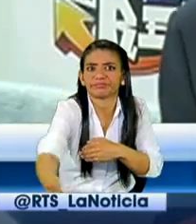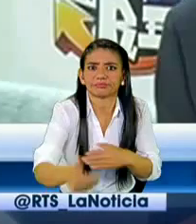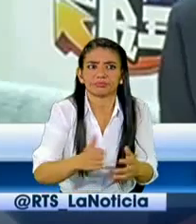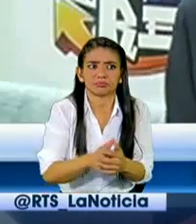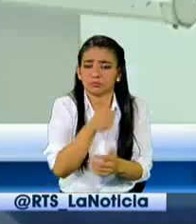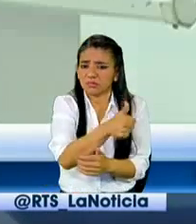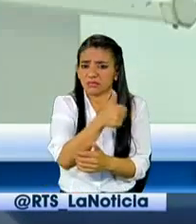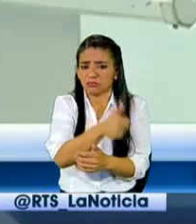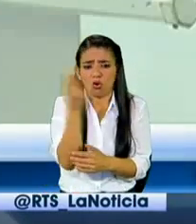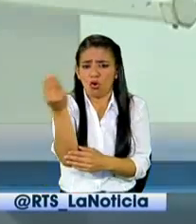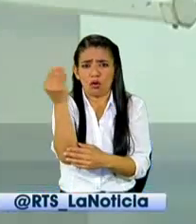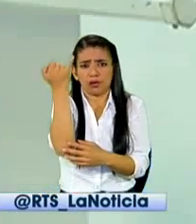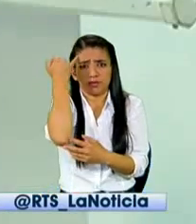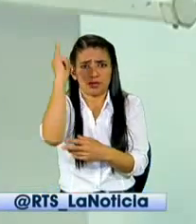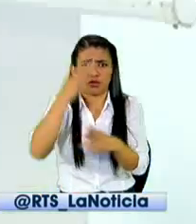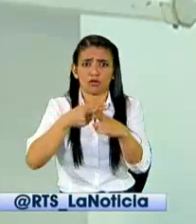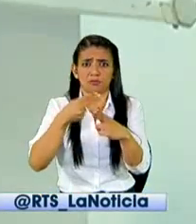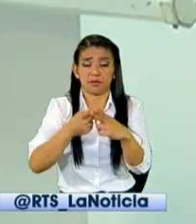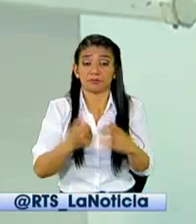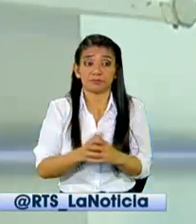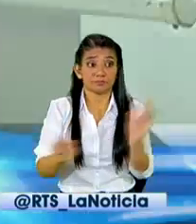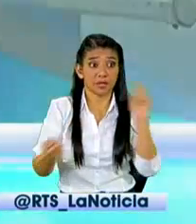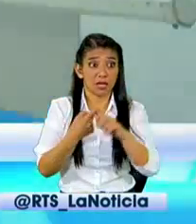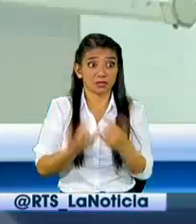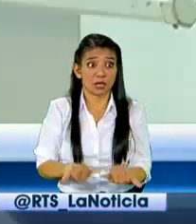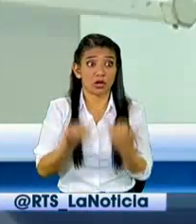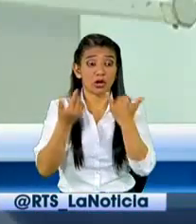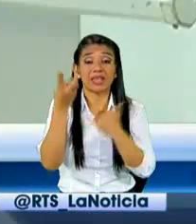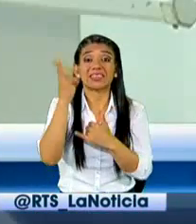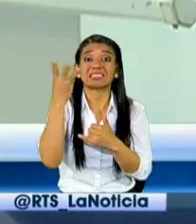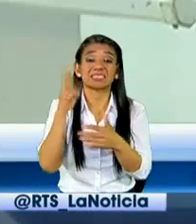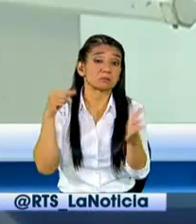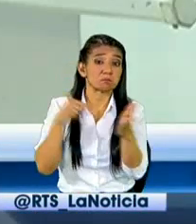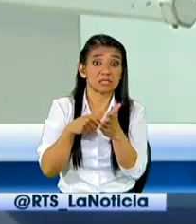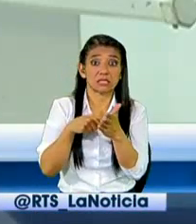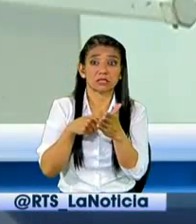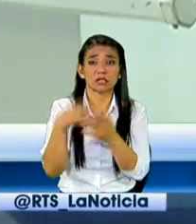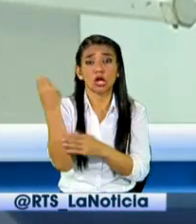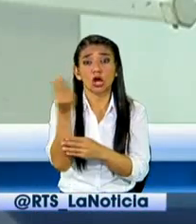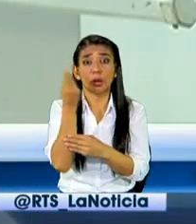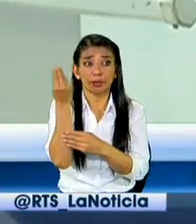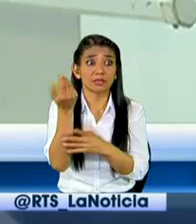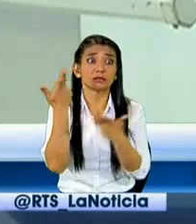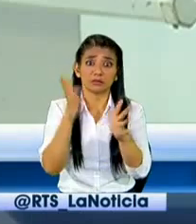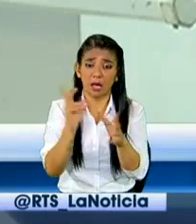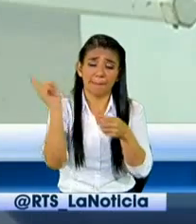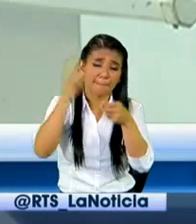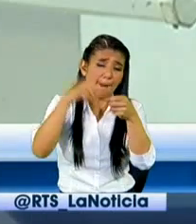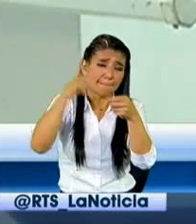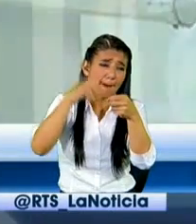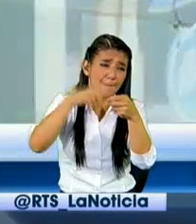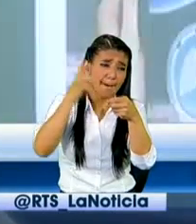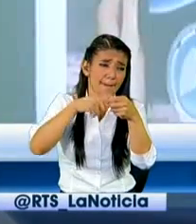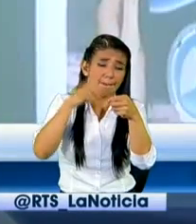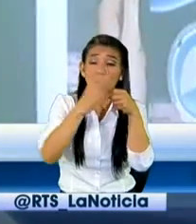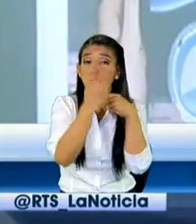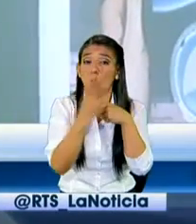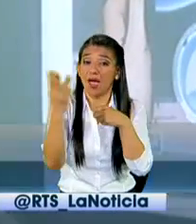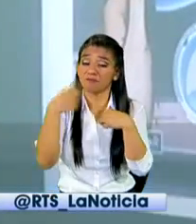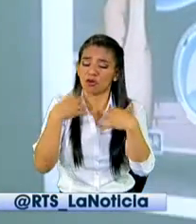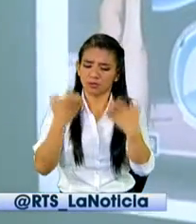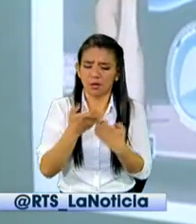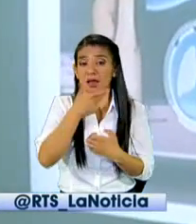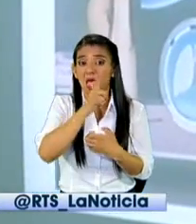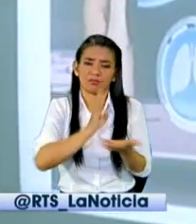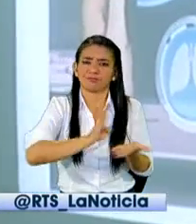puesto por los jóvenes. Hasta ahora tenemos 16.907 jóvenes que se han inscrito en esta página. Ahora la